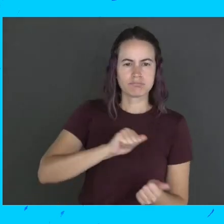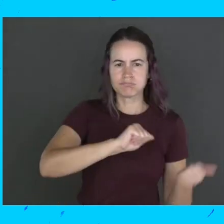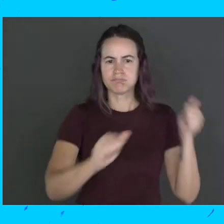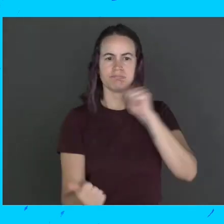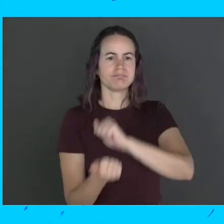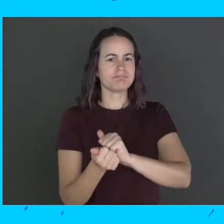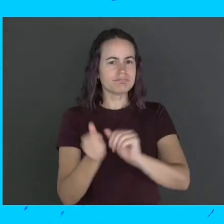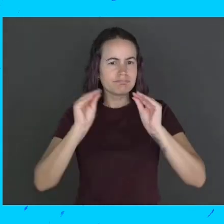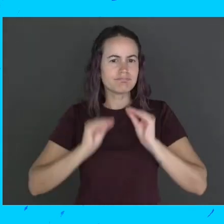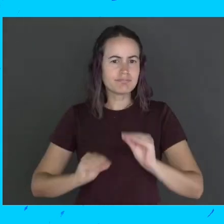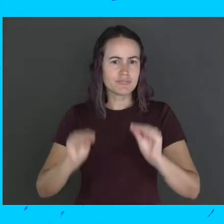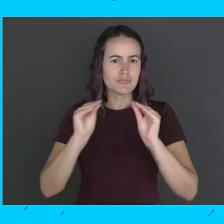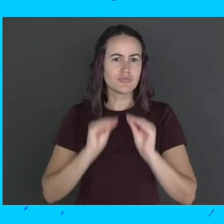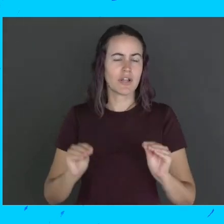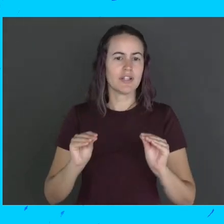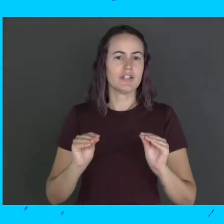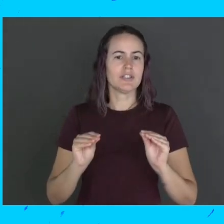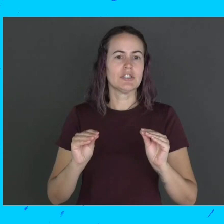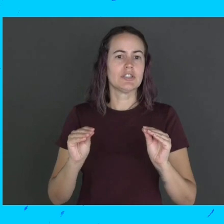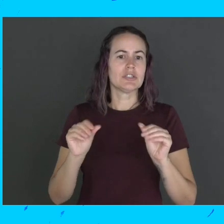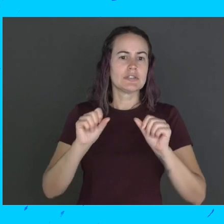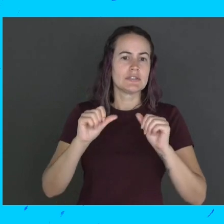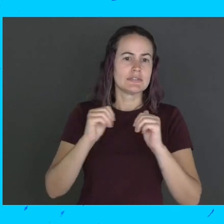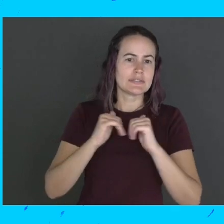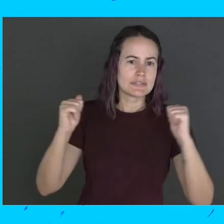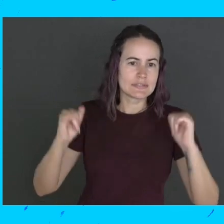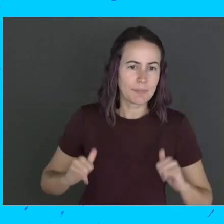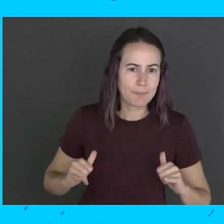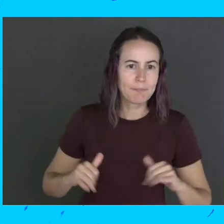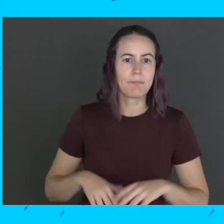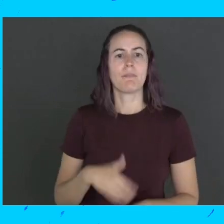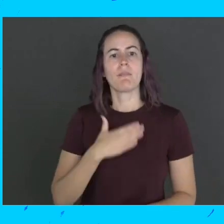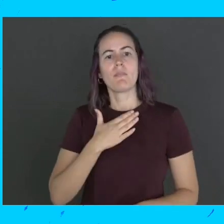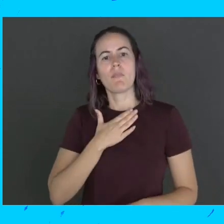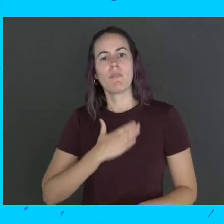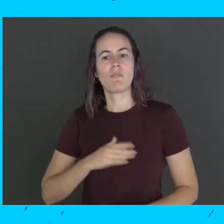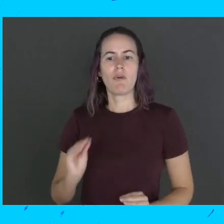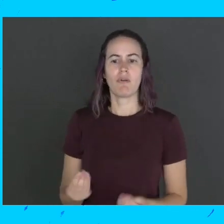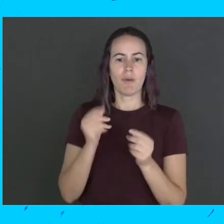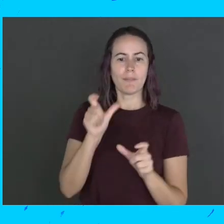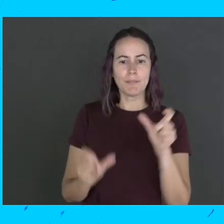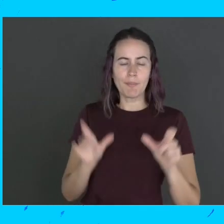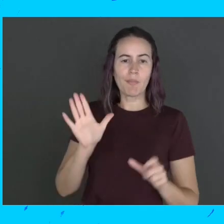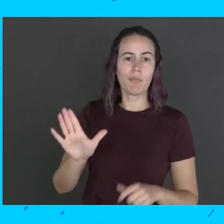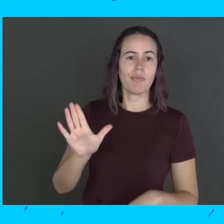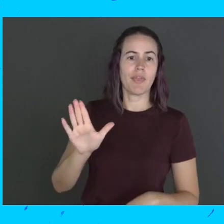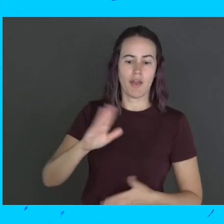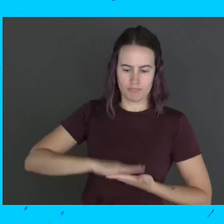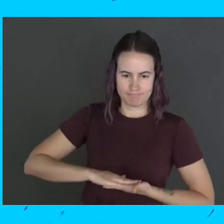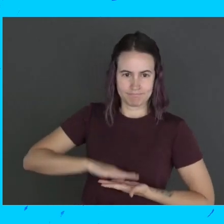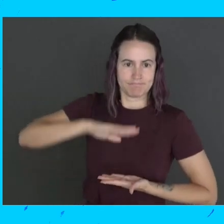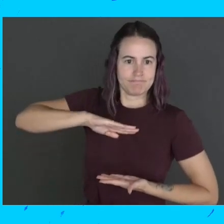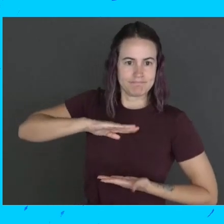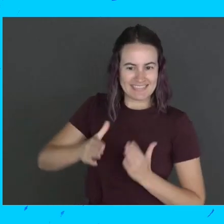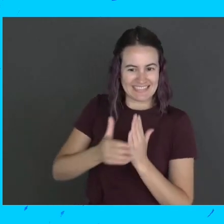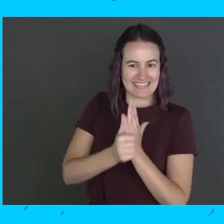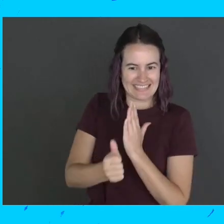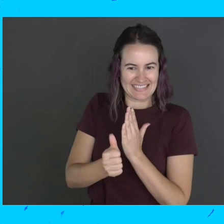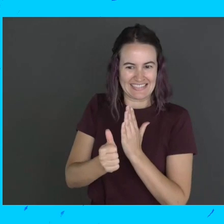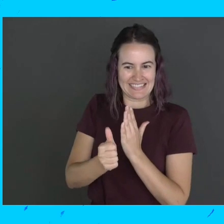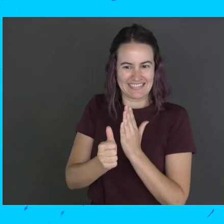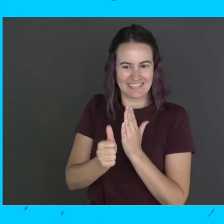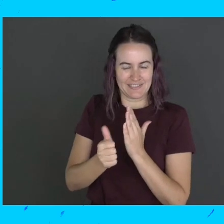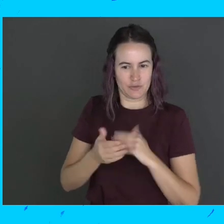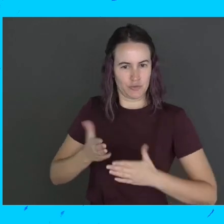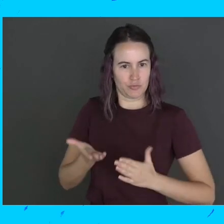el conocimiento sobre la importancia de invertir en la educación y la salud de los jóvenes y adolescentes, que es